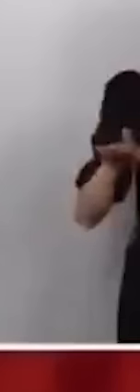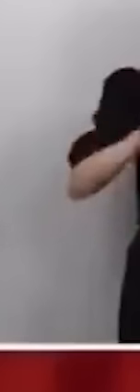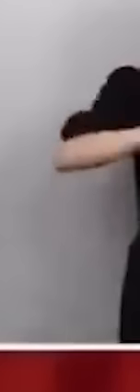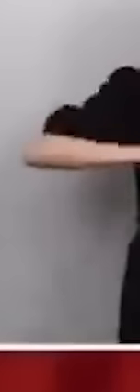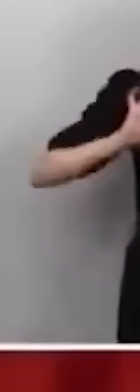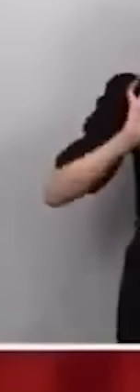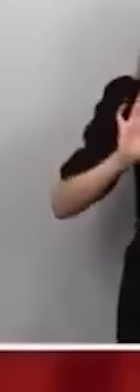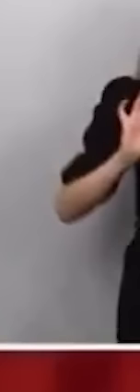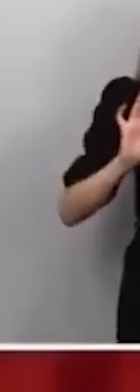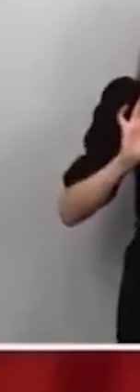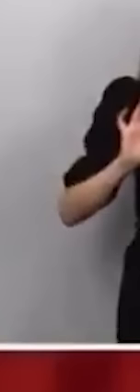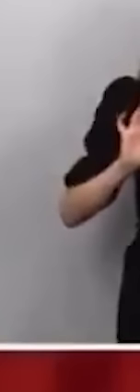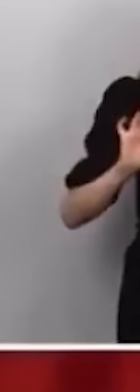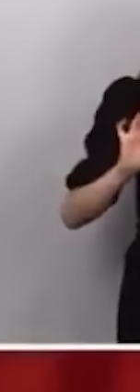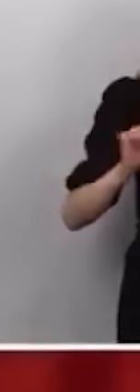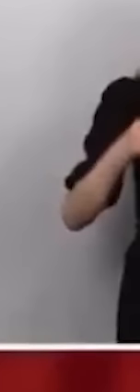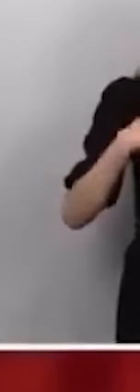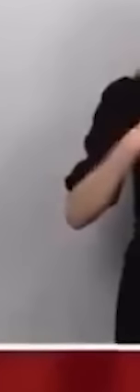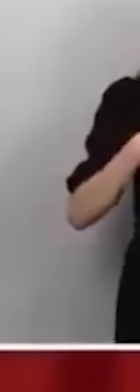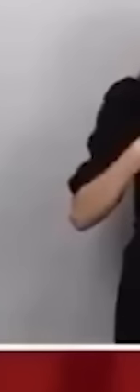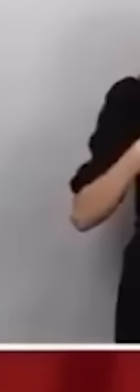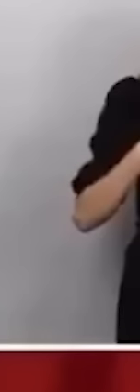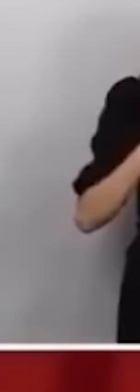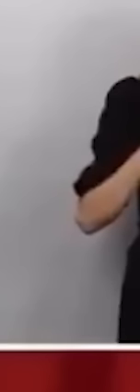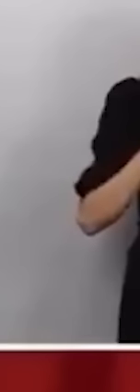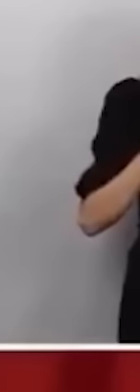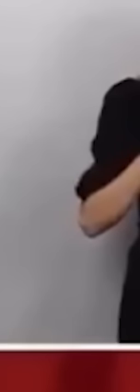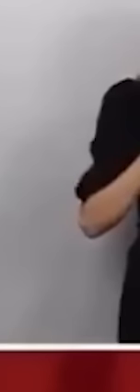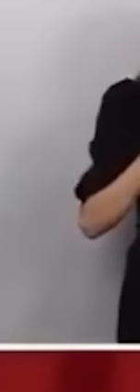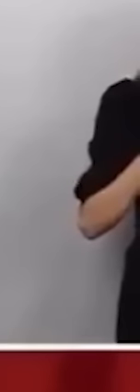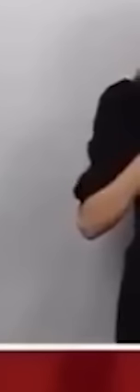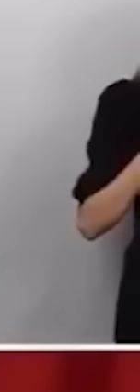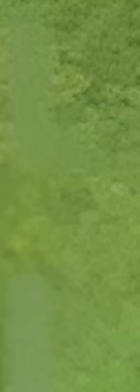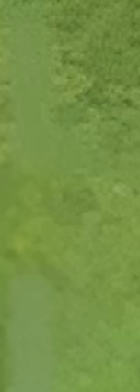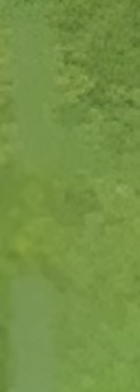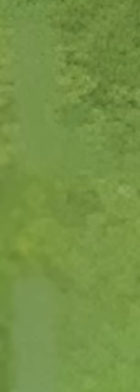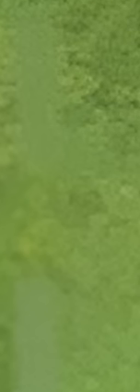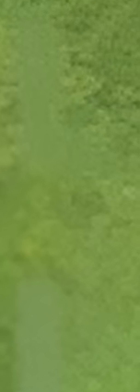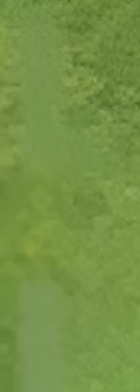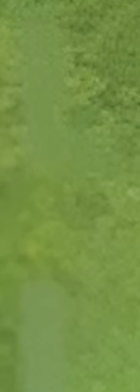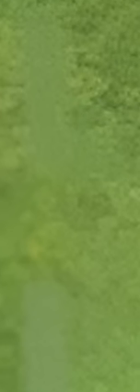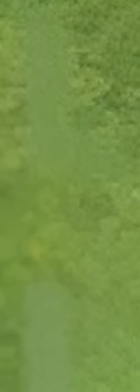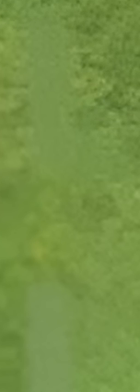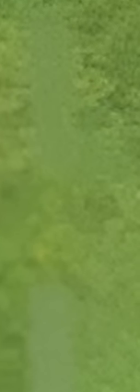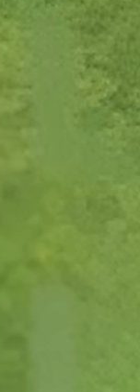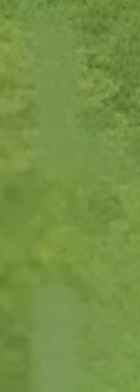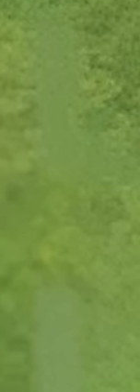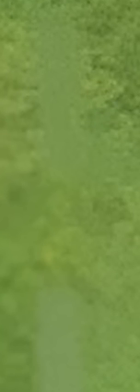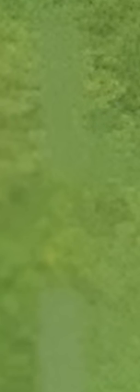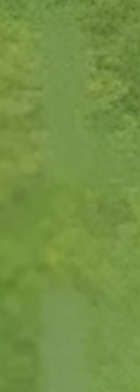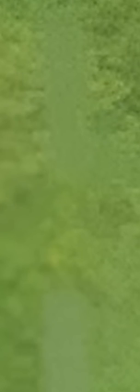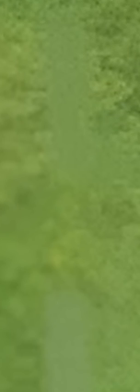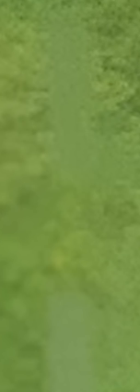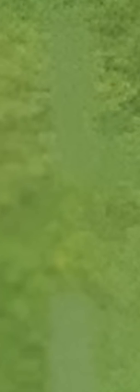ministro de Transportes y Movilidad Sostenible, Óscar Puente, ha cobrado vital importancia. El que fuera alcalde de Valladolid ha sido entrevistado